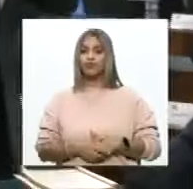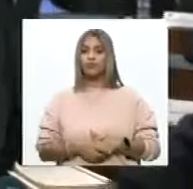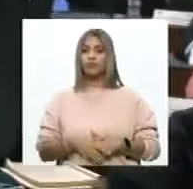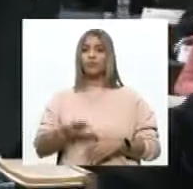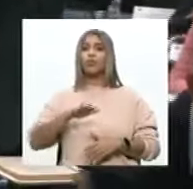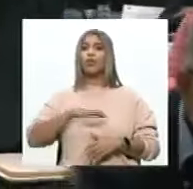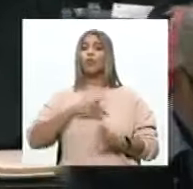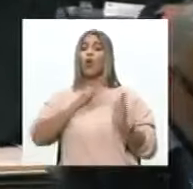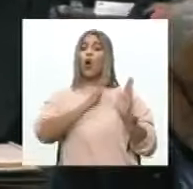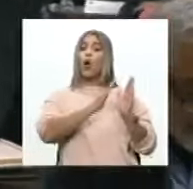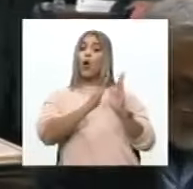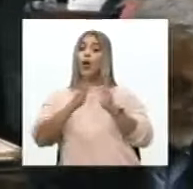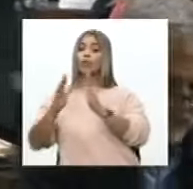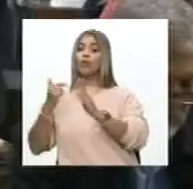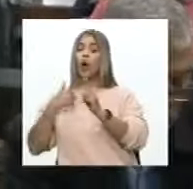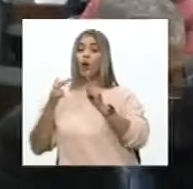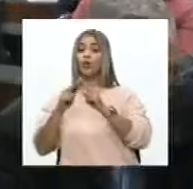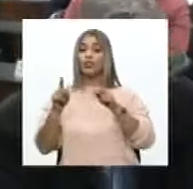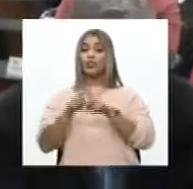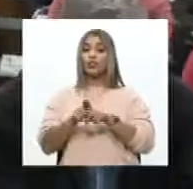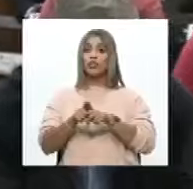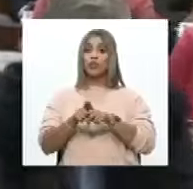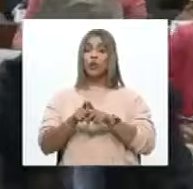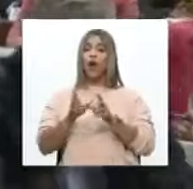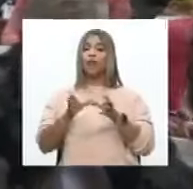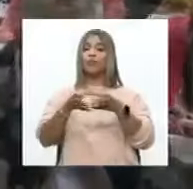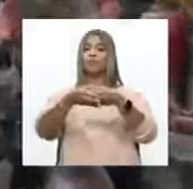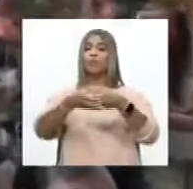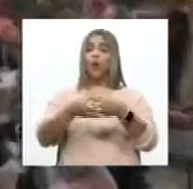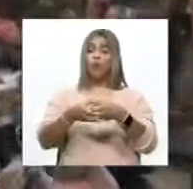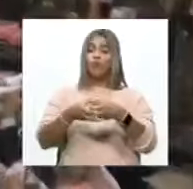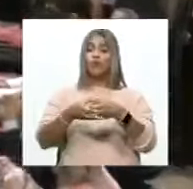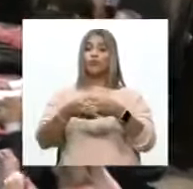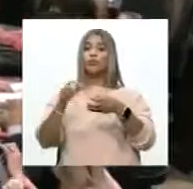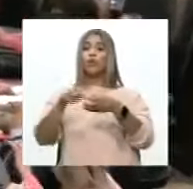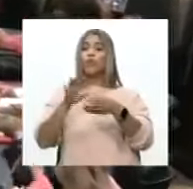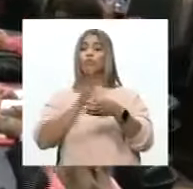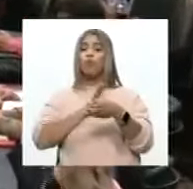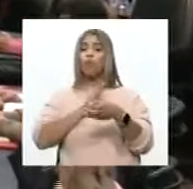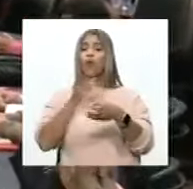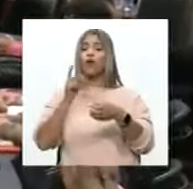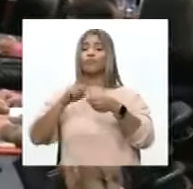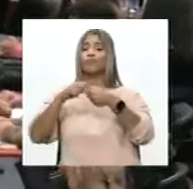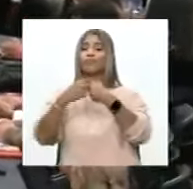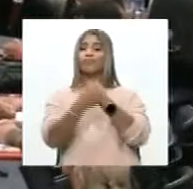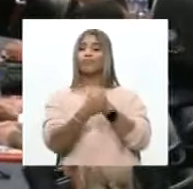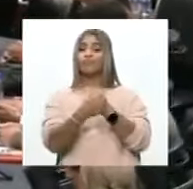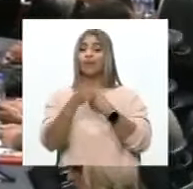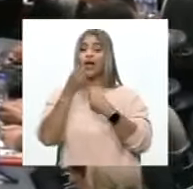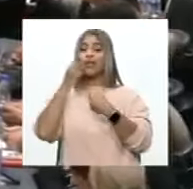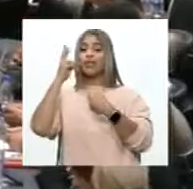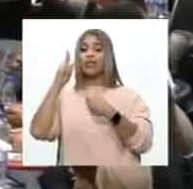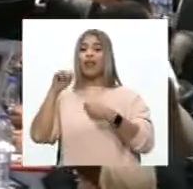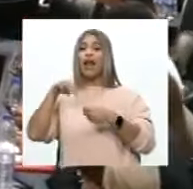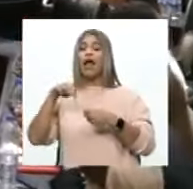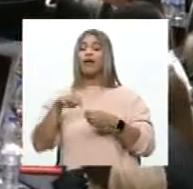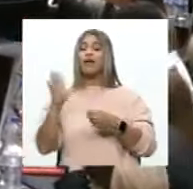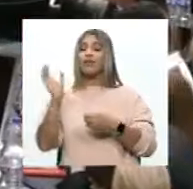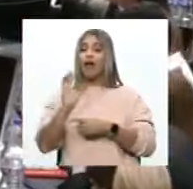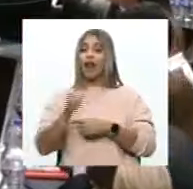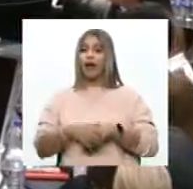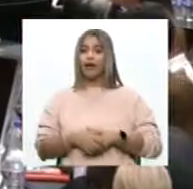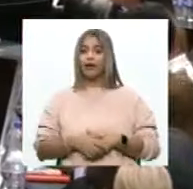para poder organizar lo que se conoció como la Confederación de las Tribus Indígenas de los Valles de Caracas,